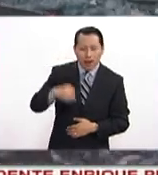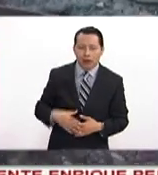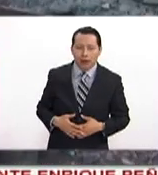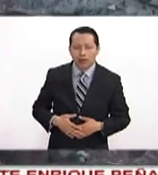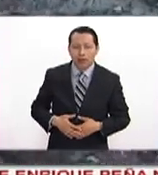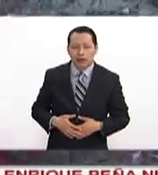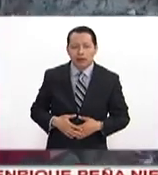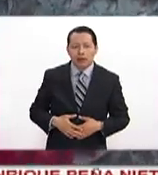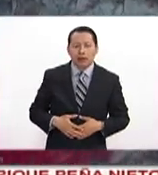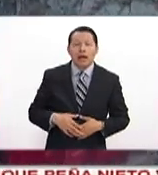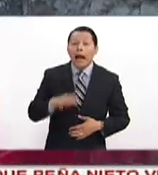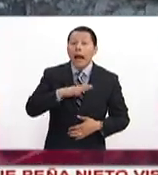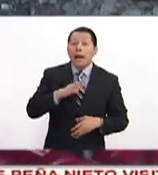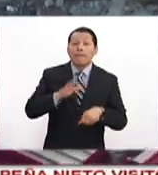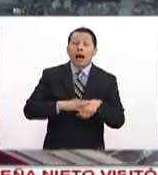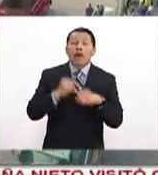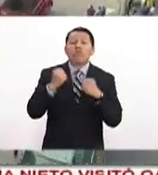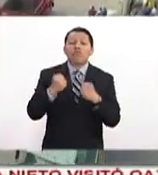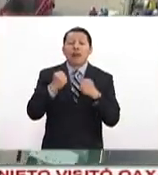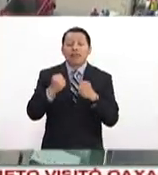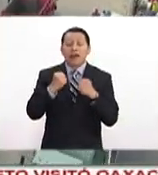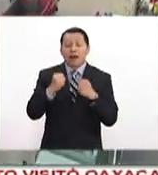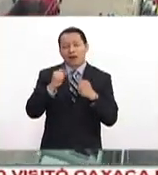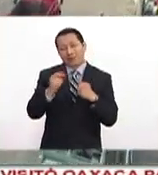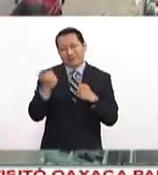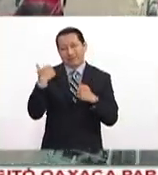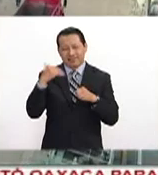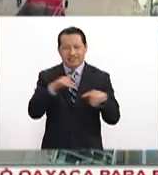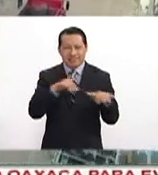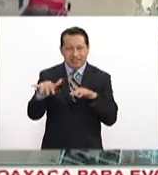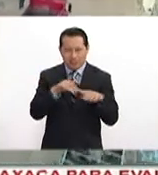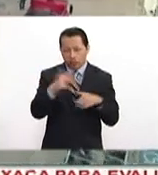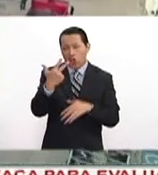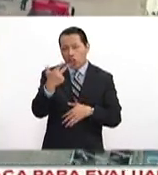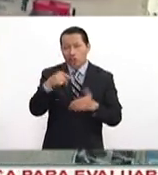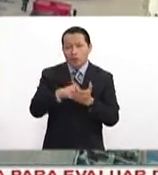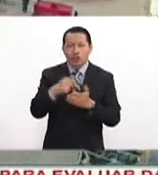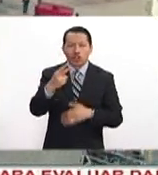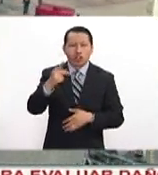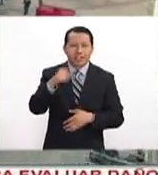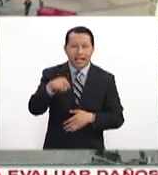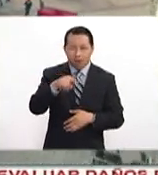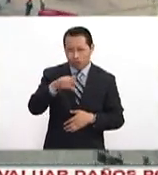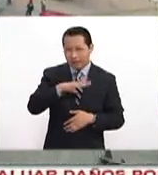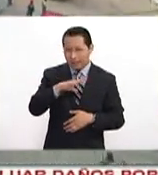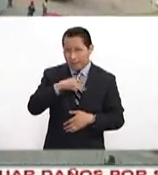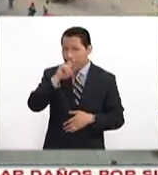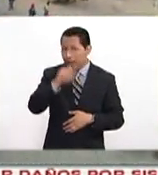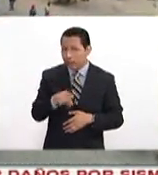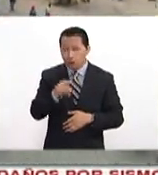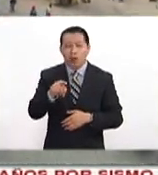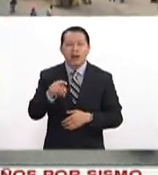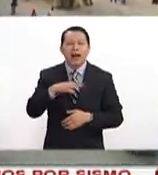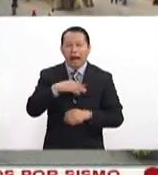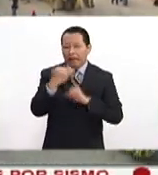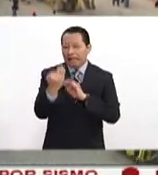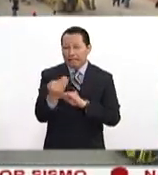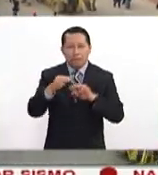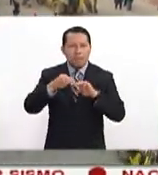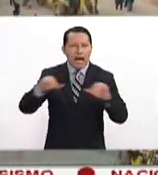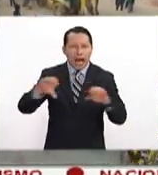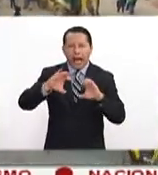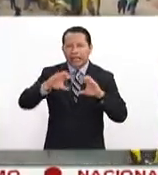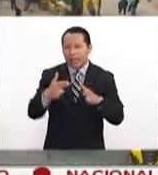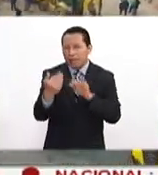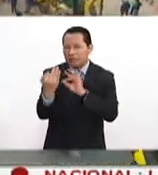que tuvo las mayores afectaciones por el pasado sismo de 8.2 grados con epicentro en el mar de Chiapas.